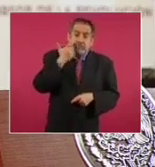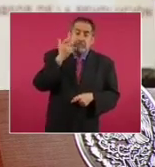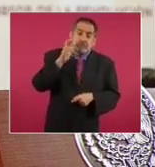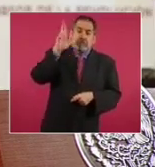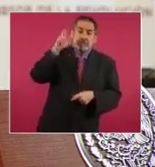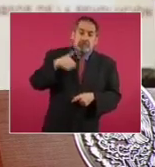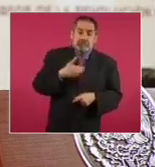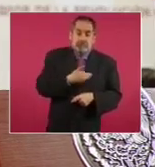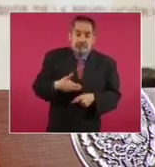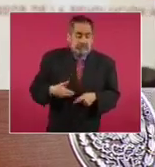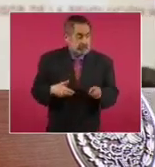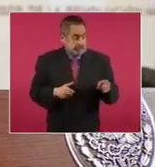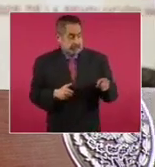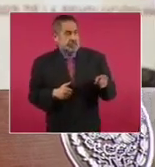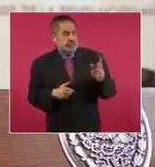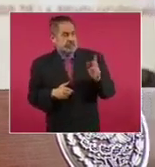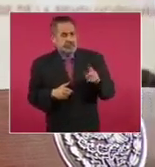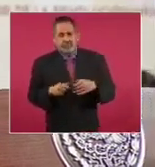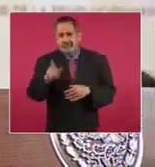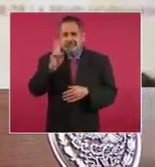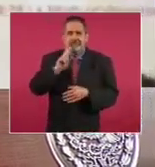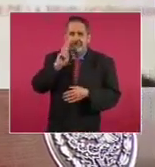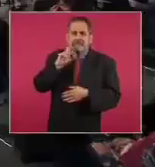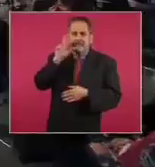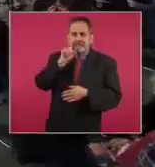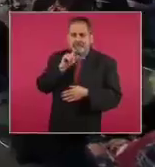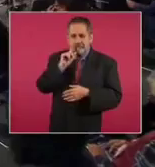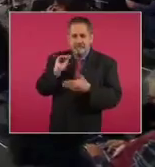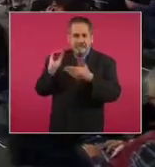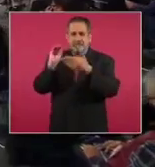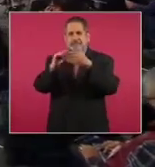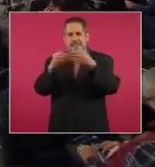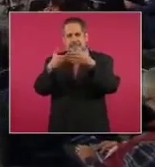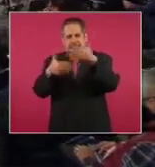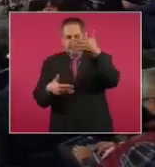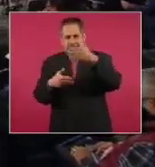y a ver si para mañana la tenemos.